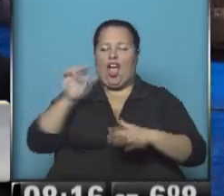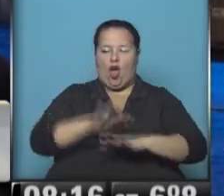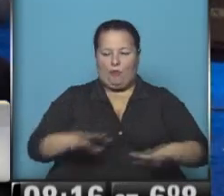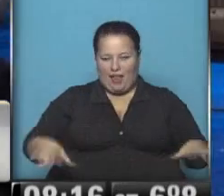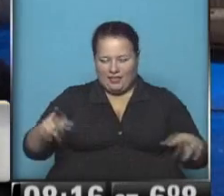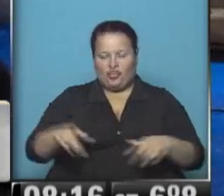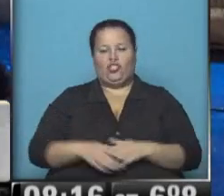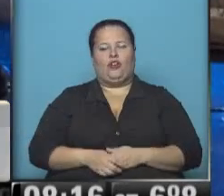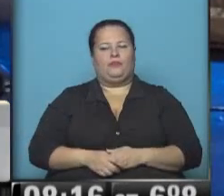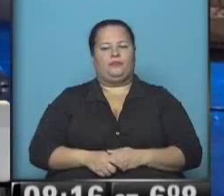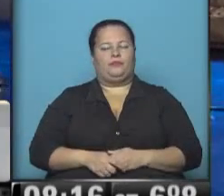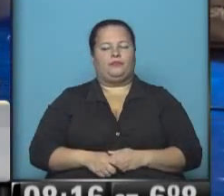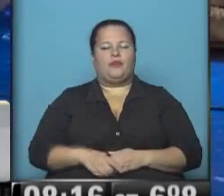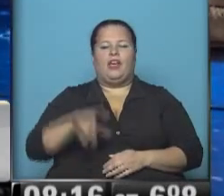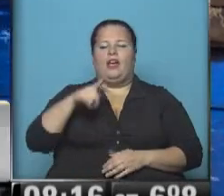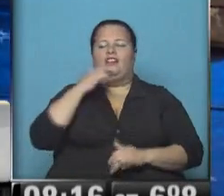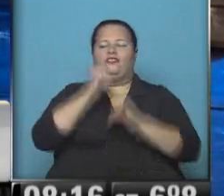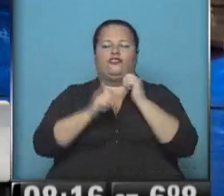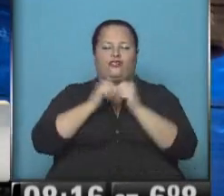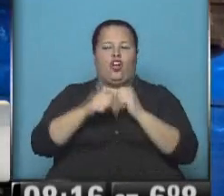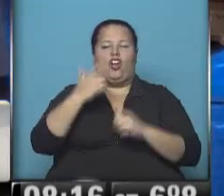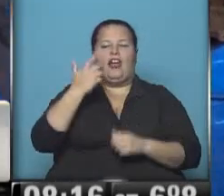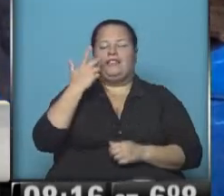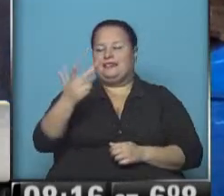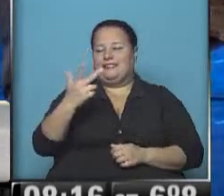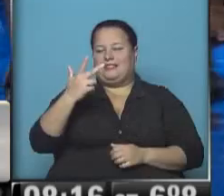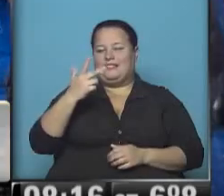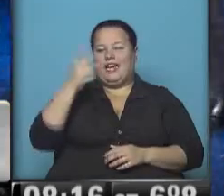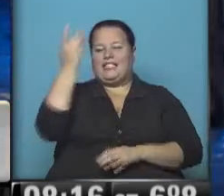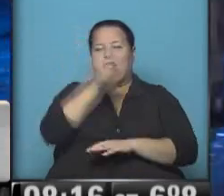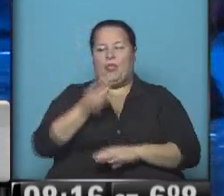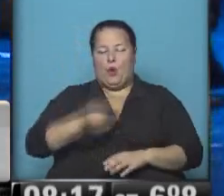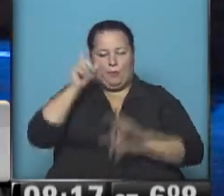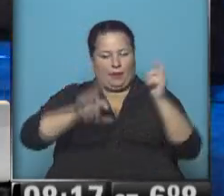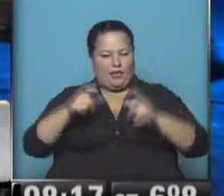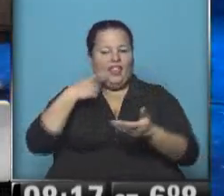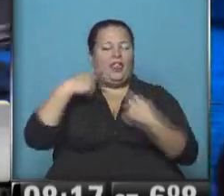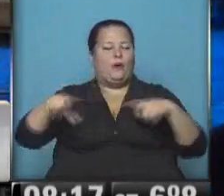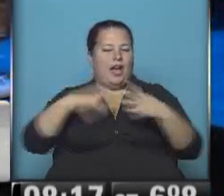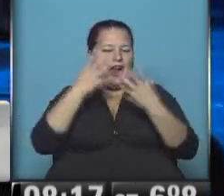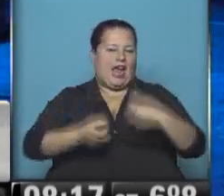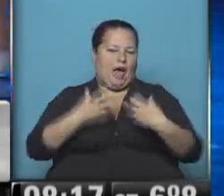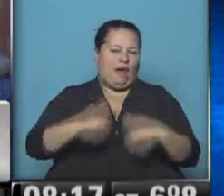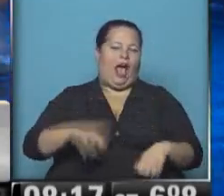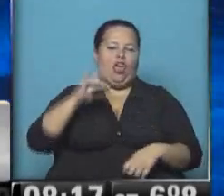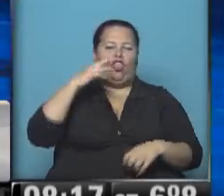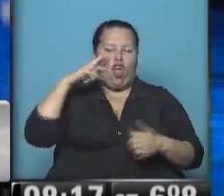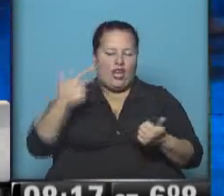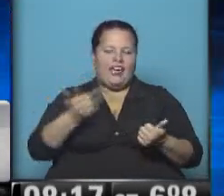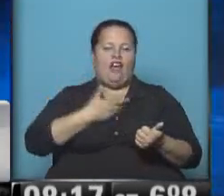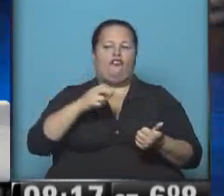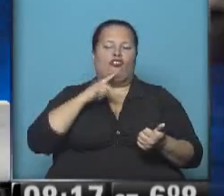chicos, que está historieteado por 13 grandes dibujantes, y el disco grabado, bueno, con el Negro Dolina, con